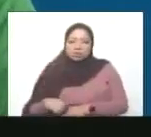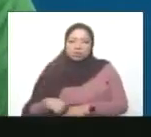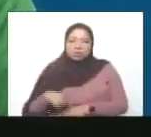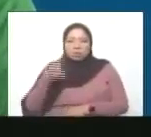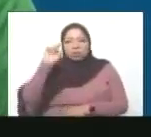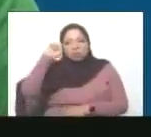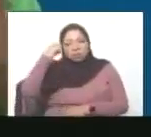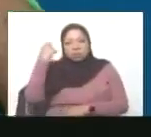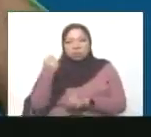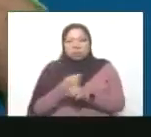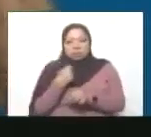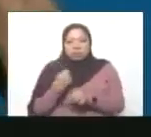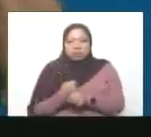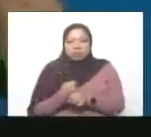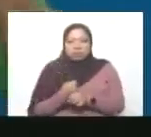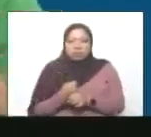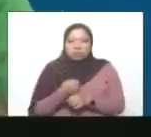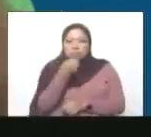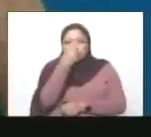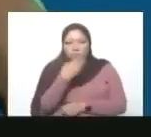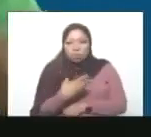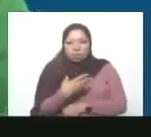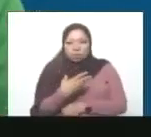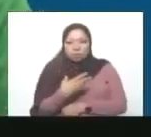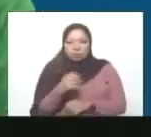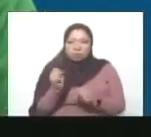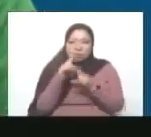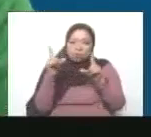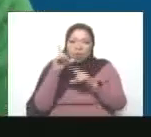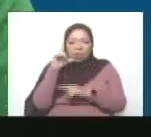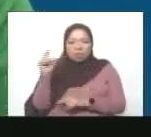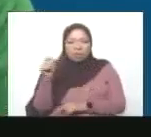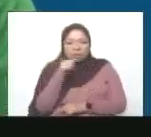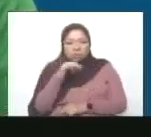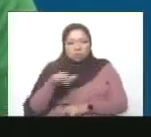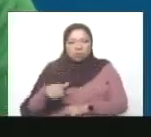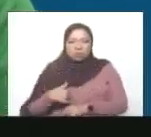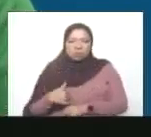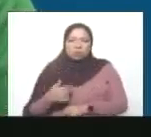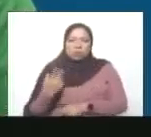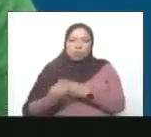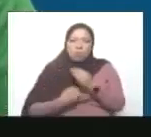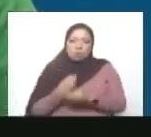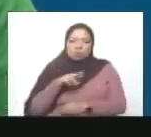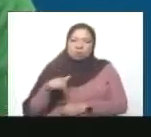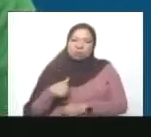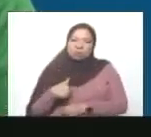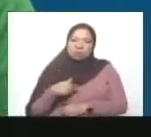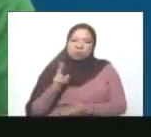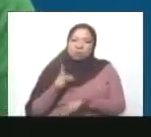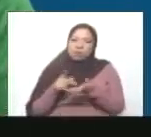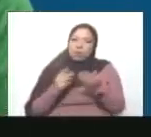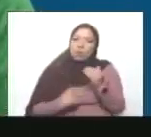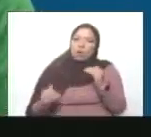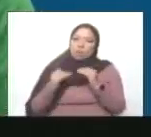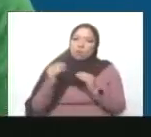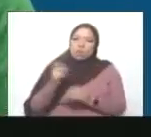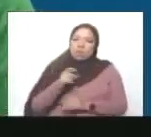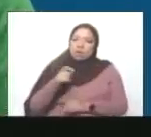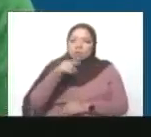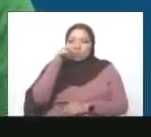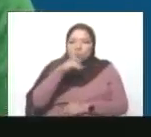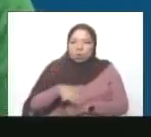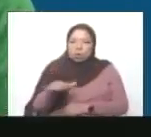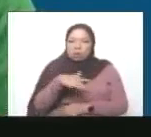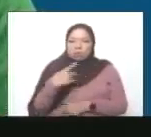que los chinos son demasiado imperativos, inteligentes, y nosotros estamos a la par de necesitar